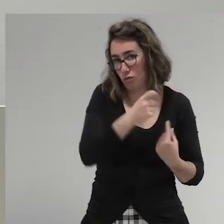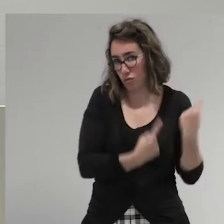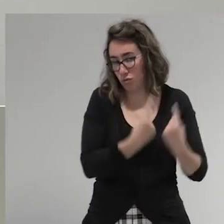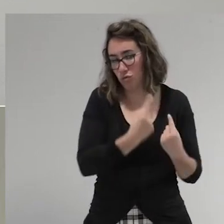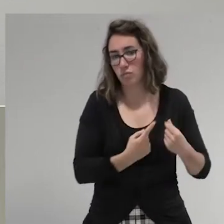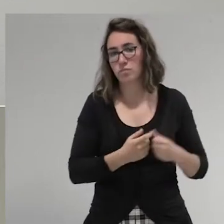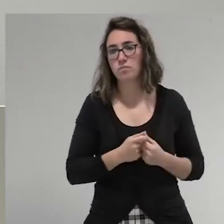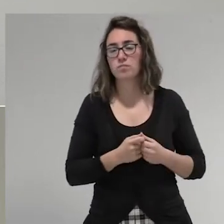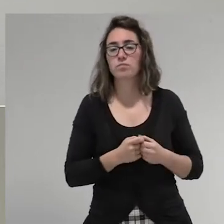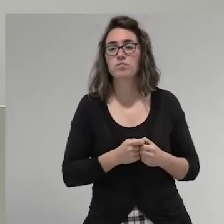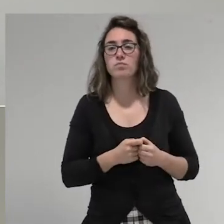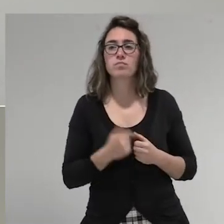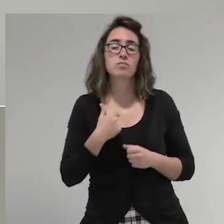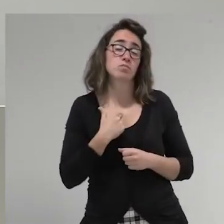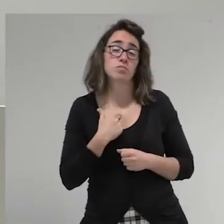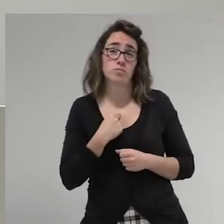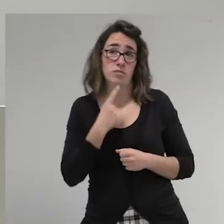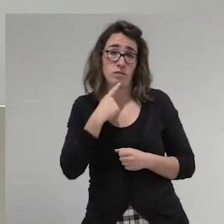ese sentido, yo siempre digo